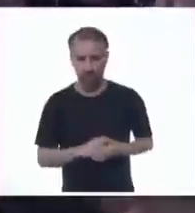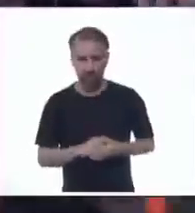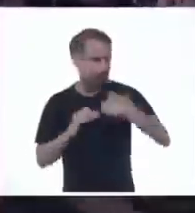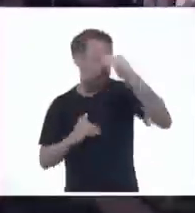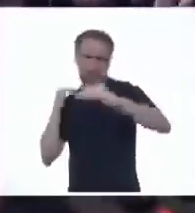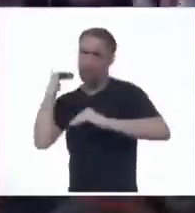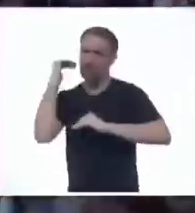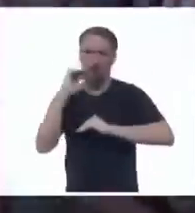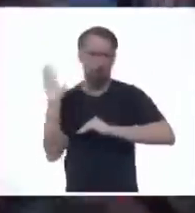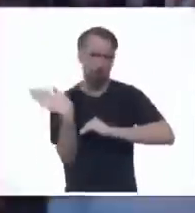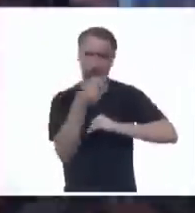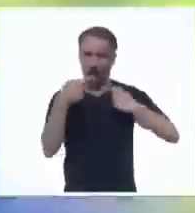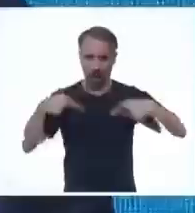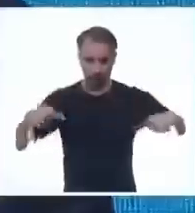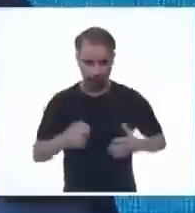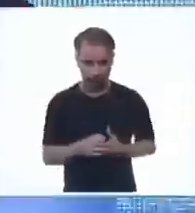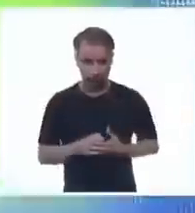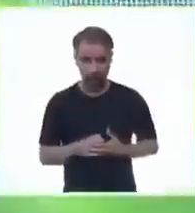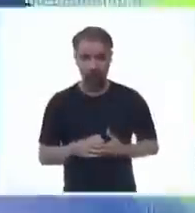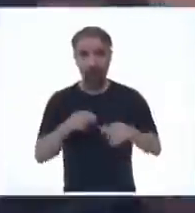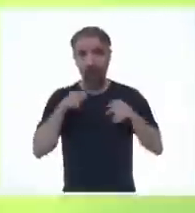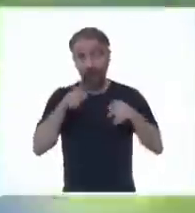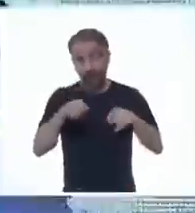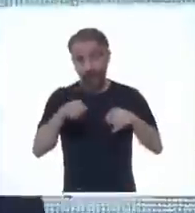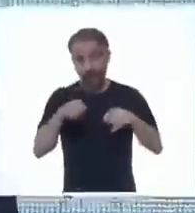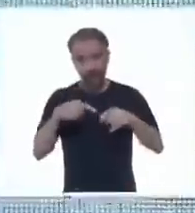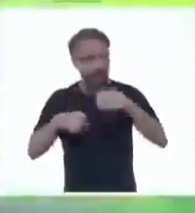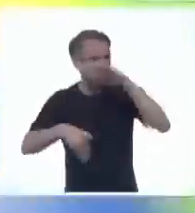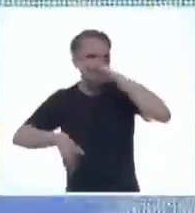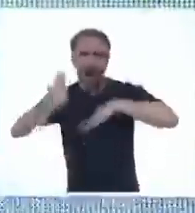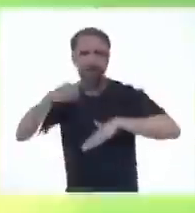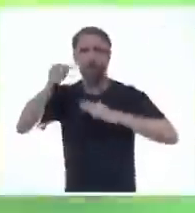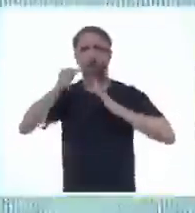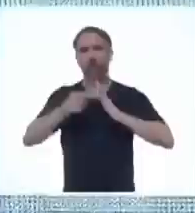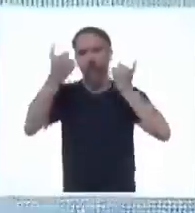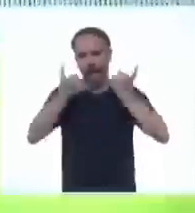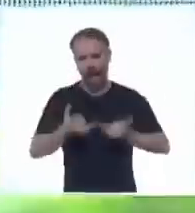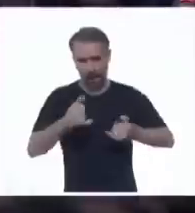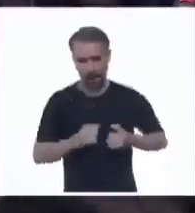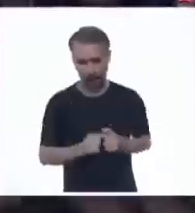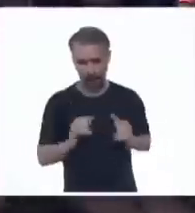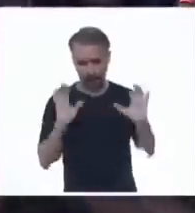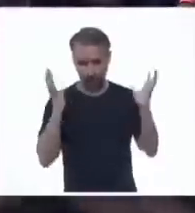las cosas y que ese es mi mayor compromiso.